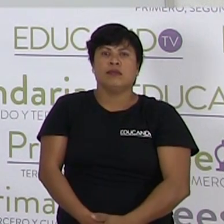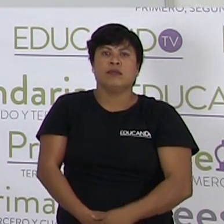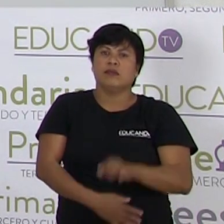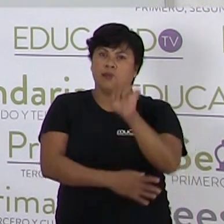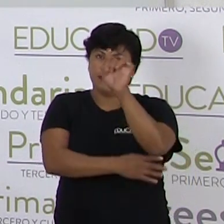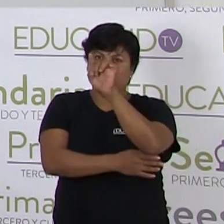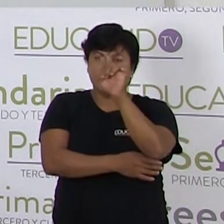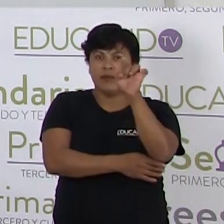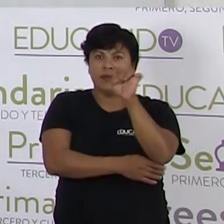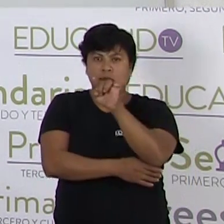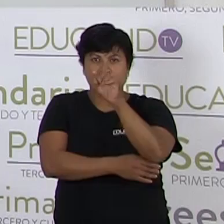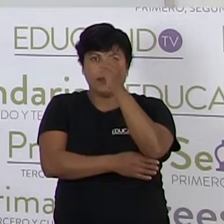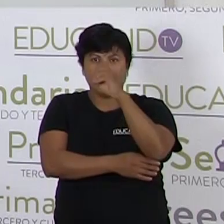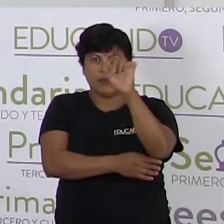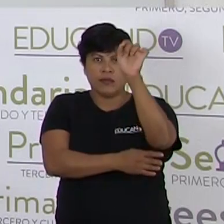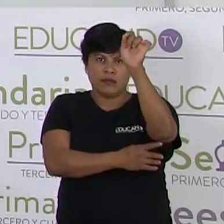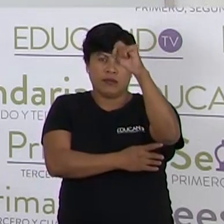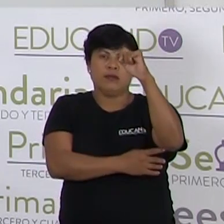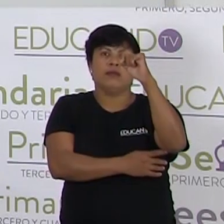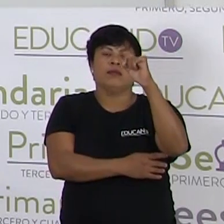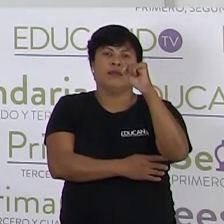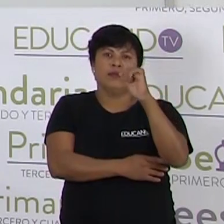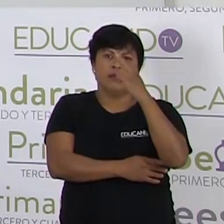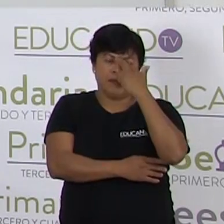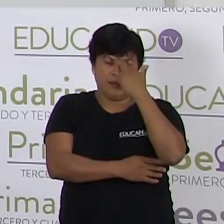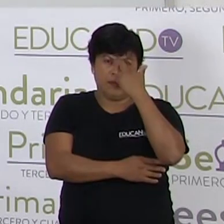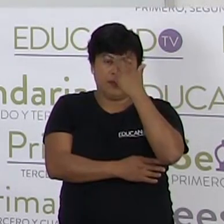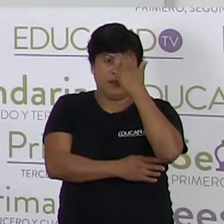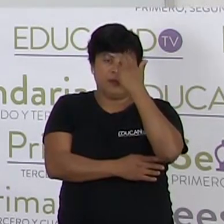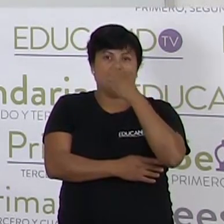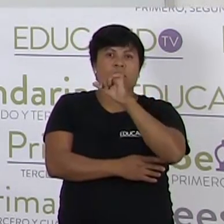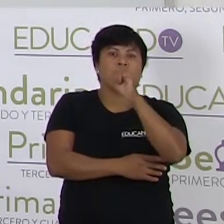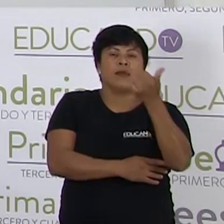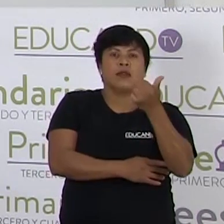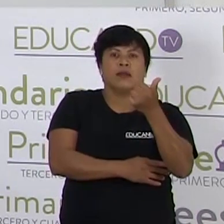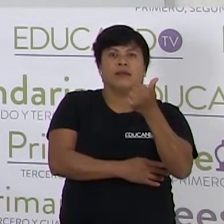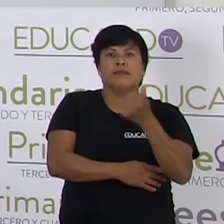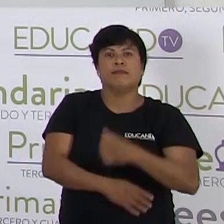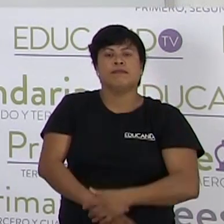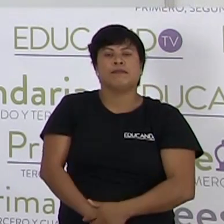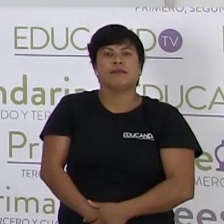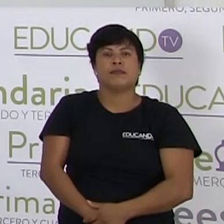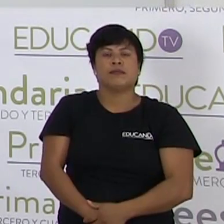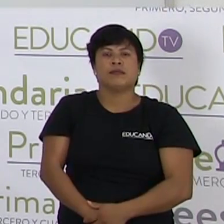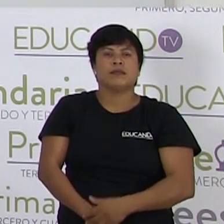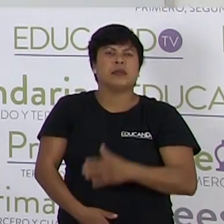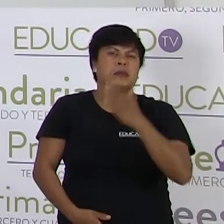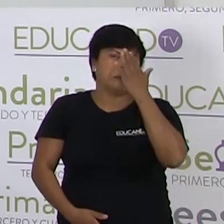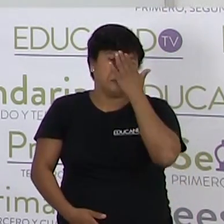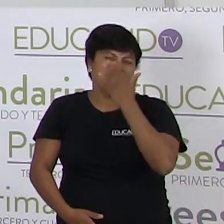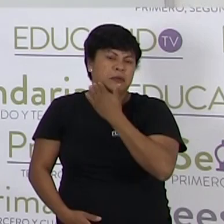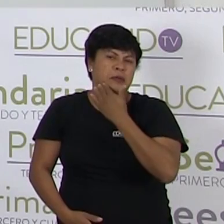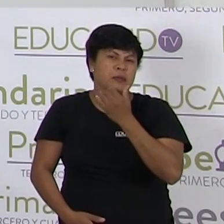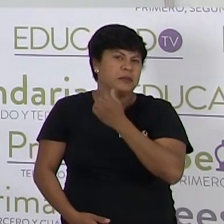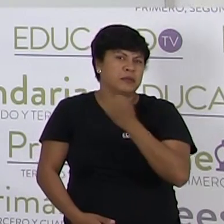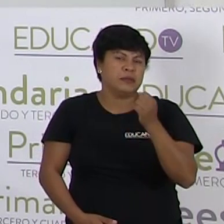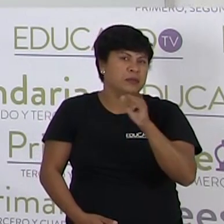Z y acento. Fernández. Otro muy famoso es